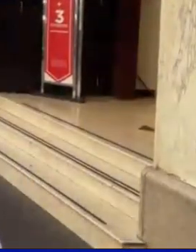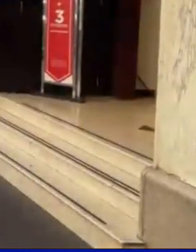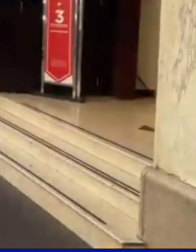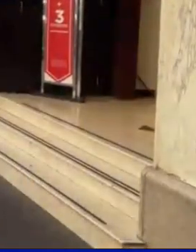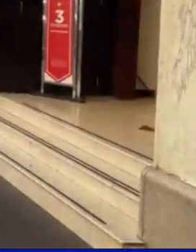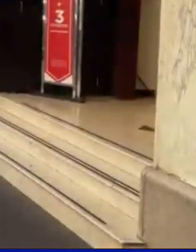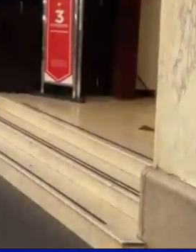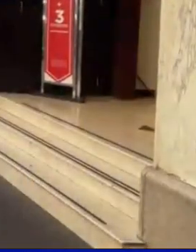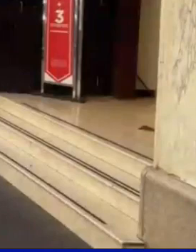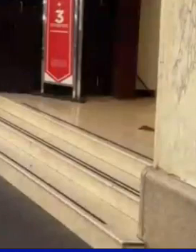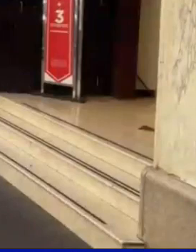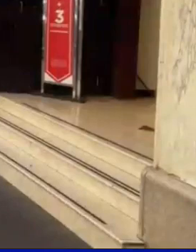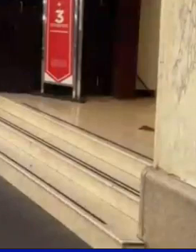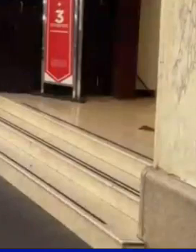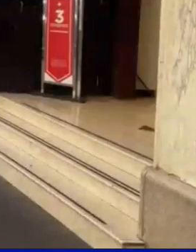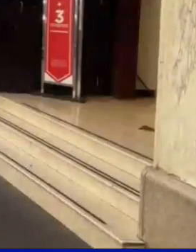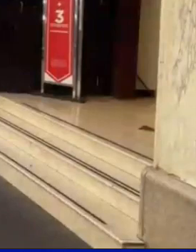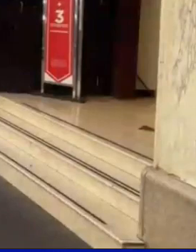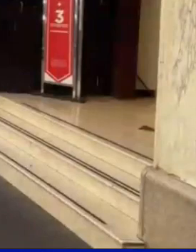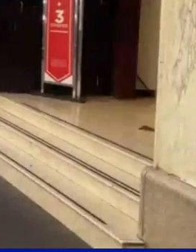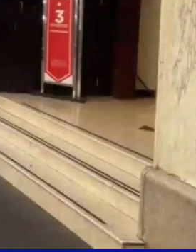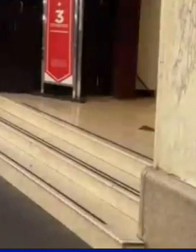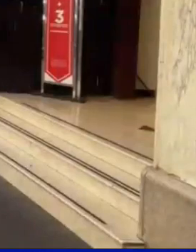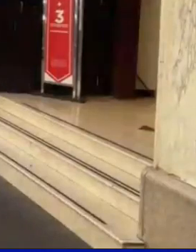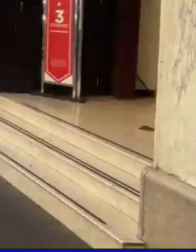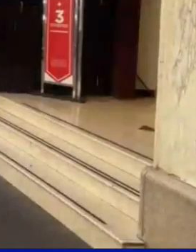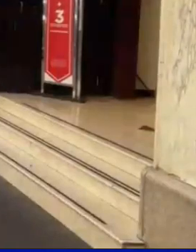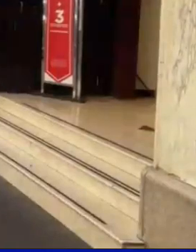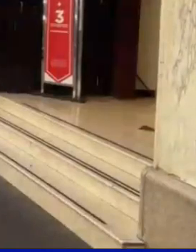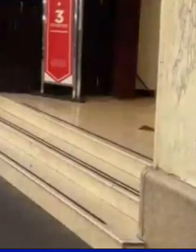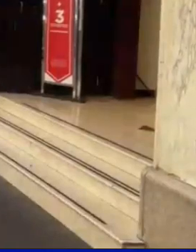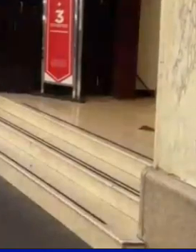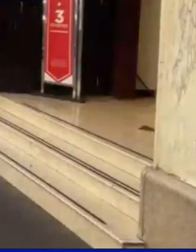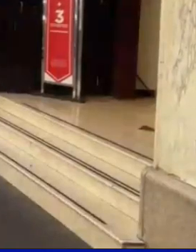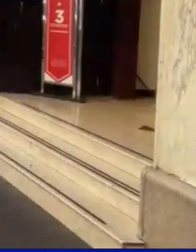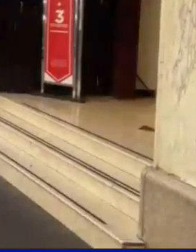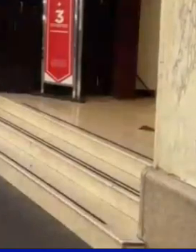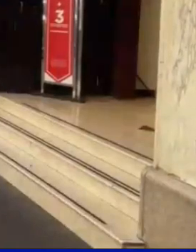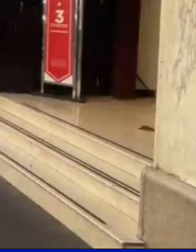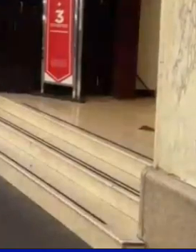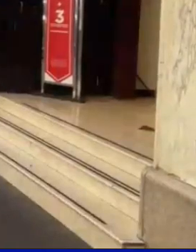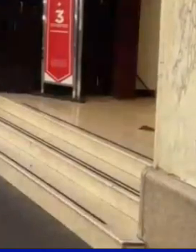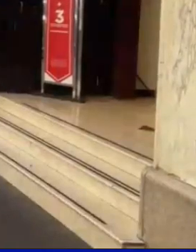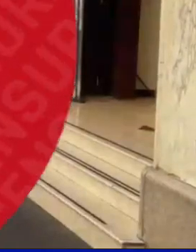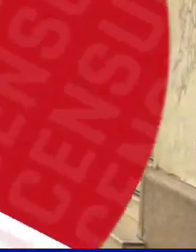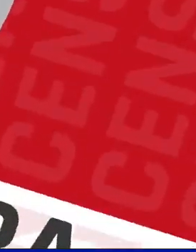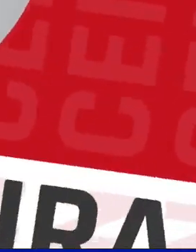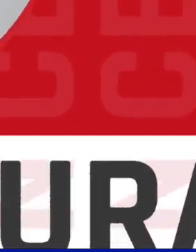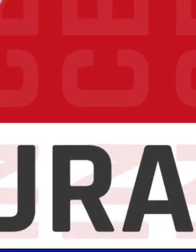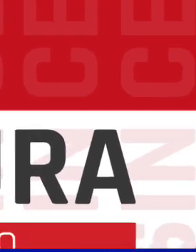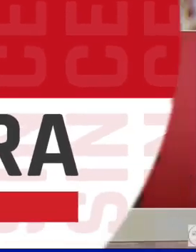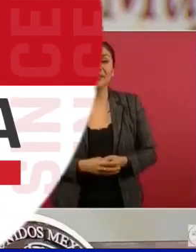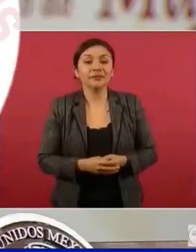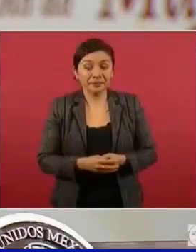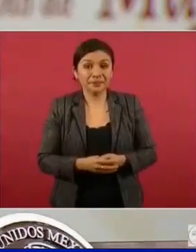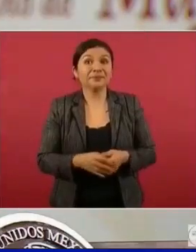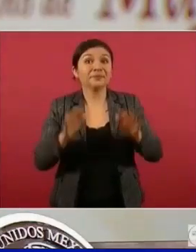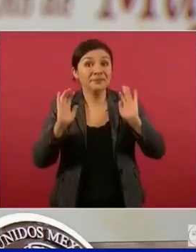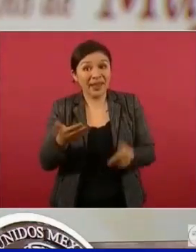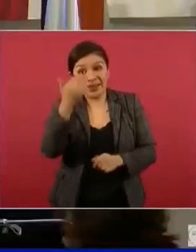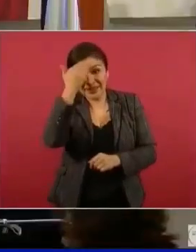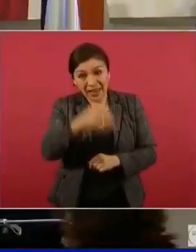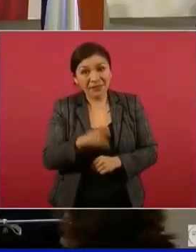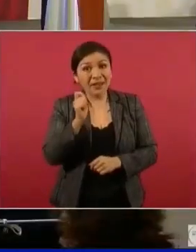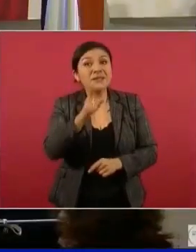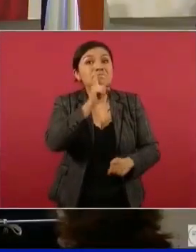entiendas a la torre te lo digo sirven para que lo entiendas ricardito vea y escuche aun sabiendo que